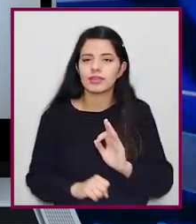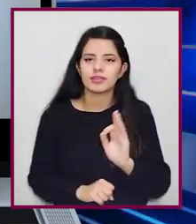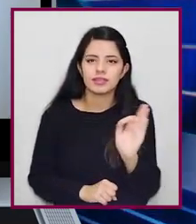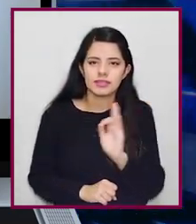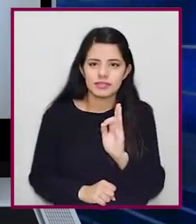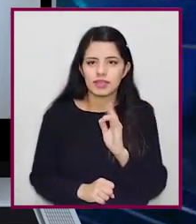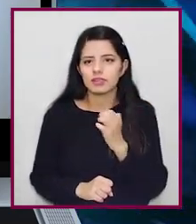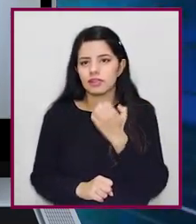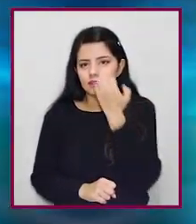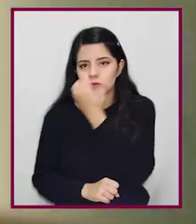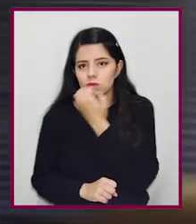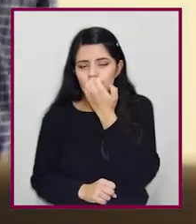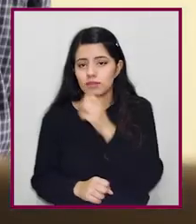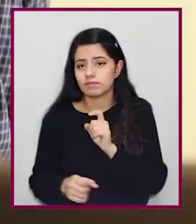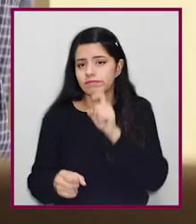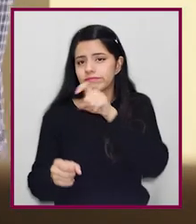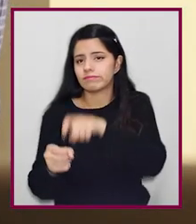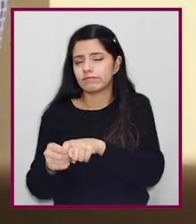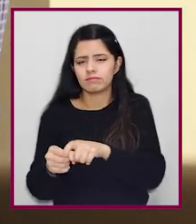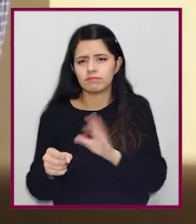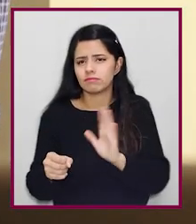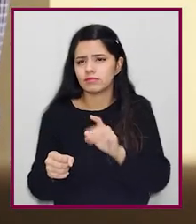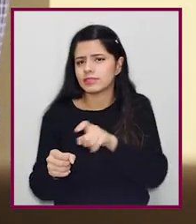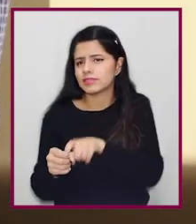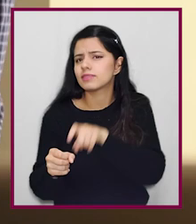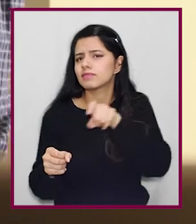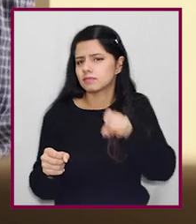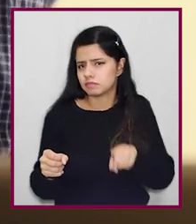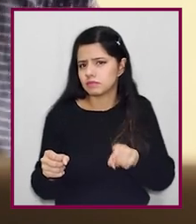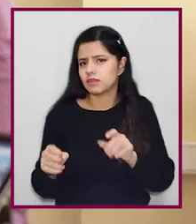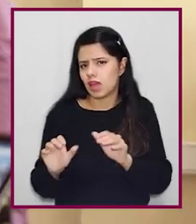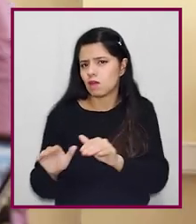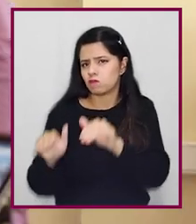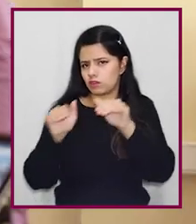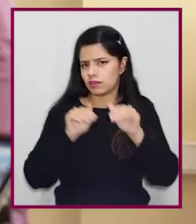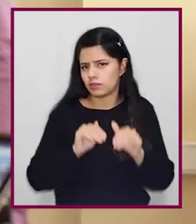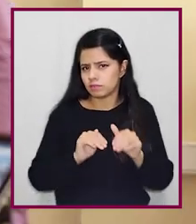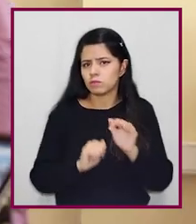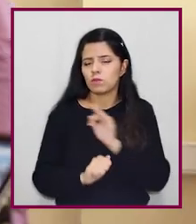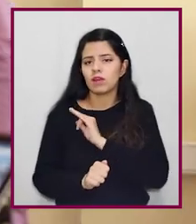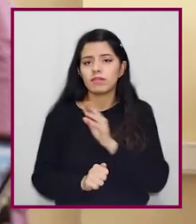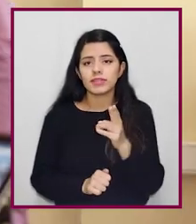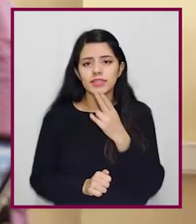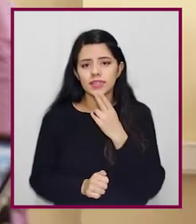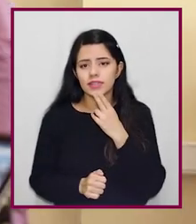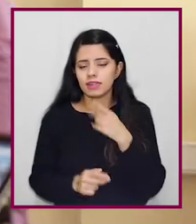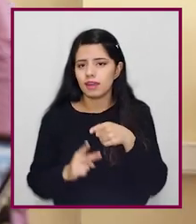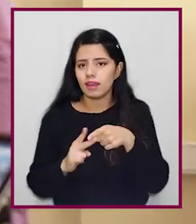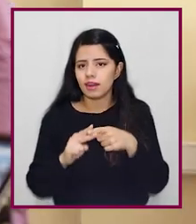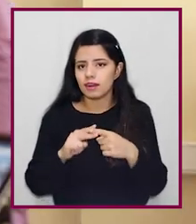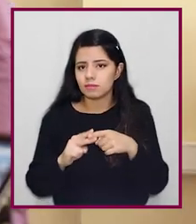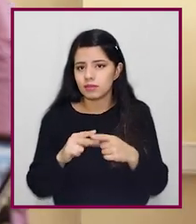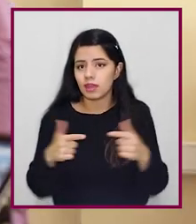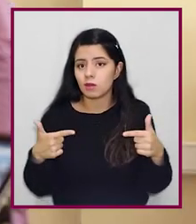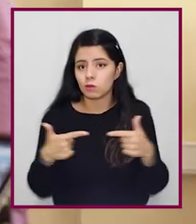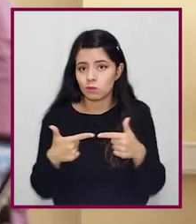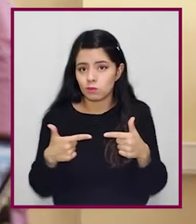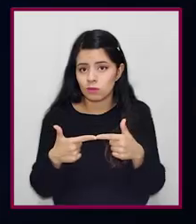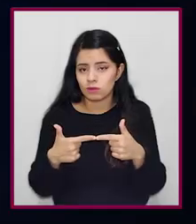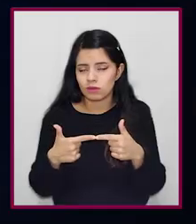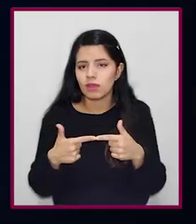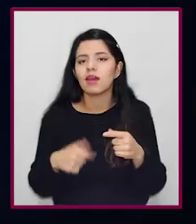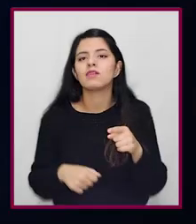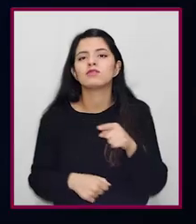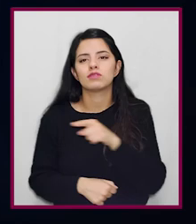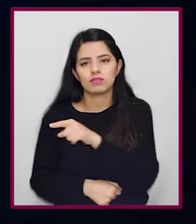alguna institución educativa, supiéramos utilizar herramientas que nos ofrece Google como este buscador de manera adecuada, pues